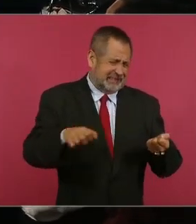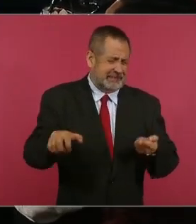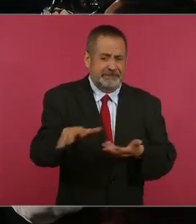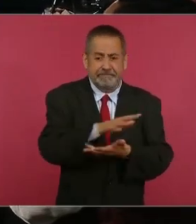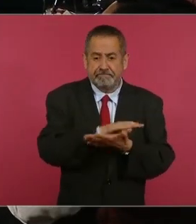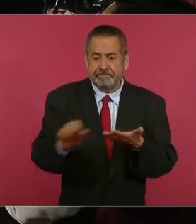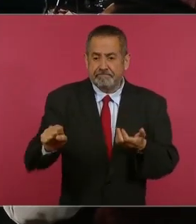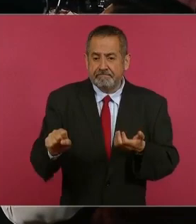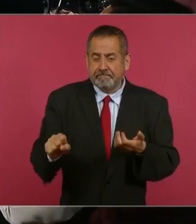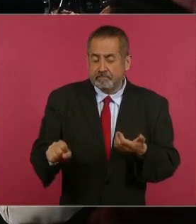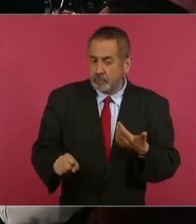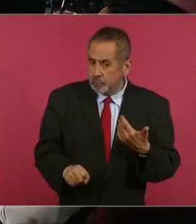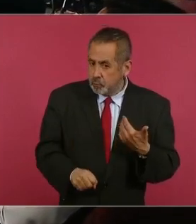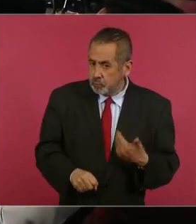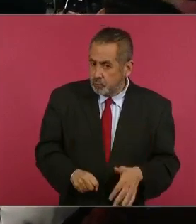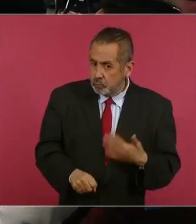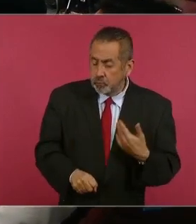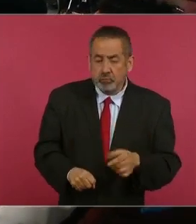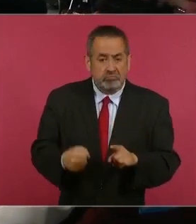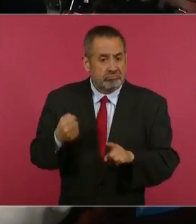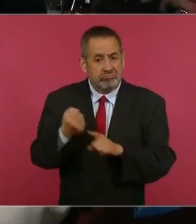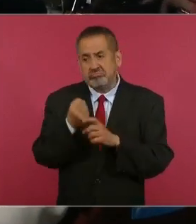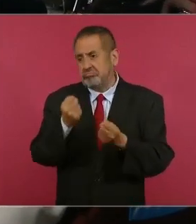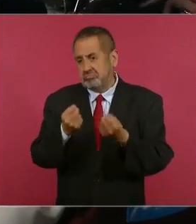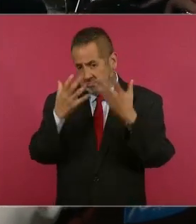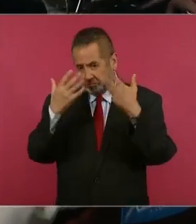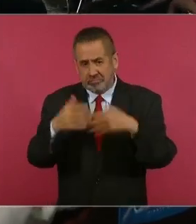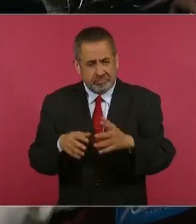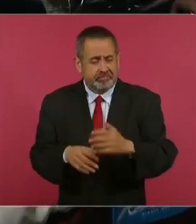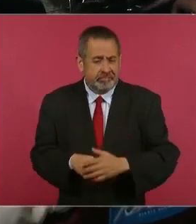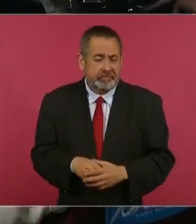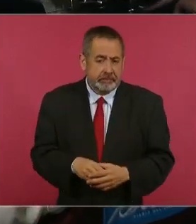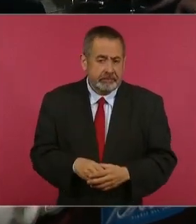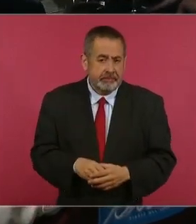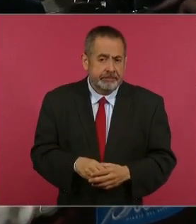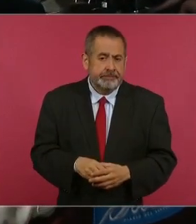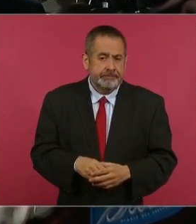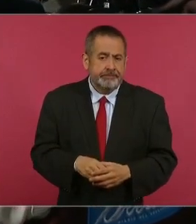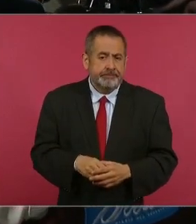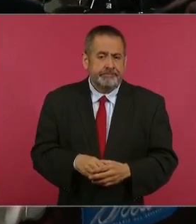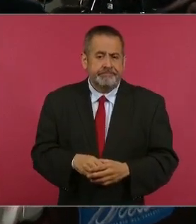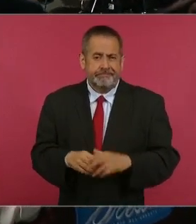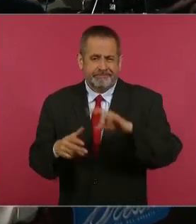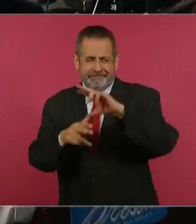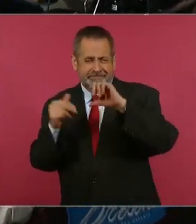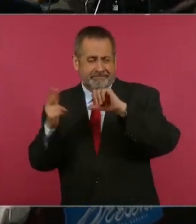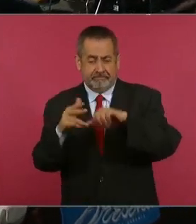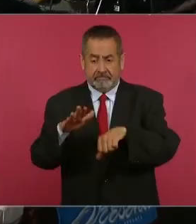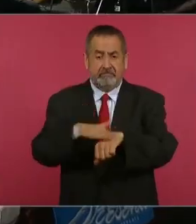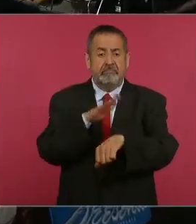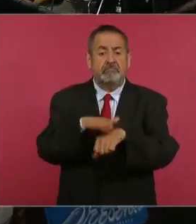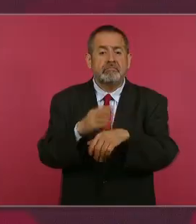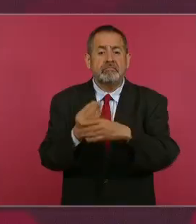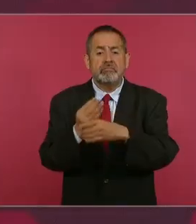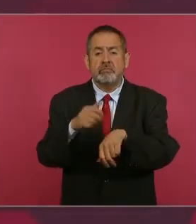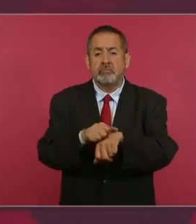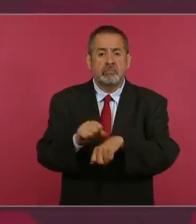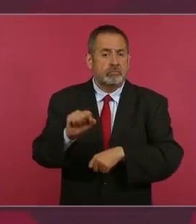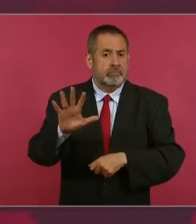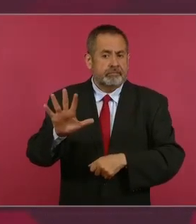fuerte, tan impactante, un huracán de categoría 5